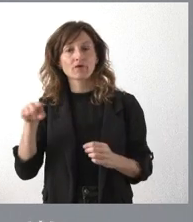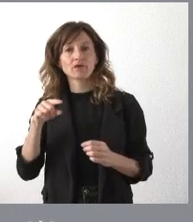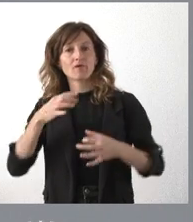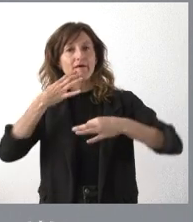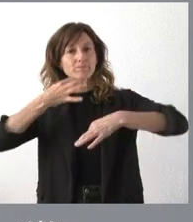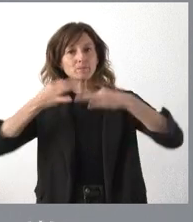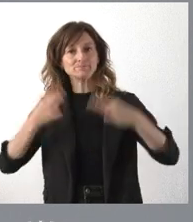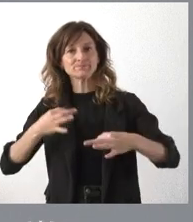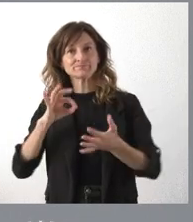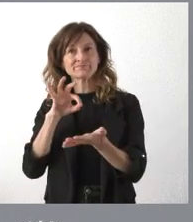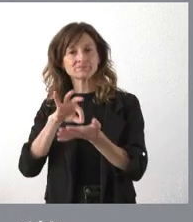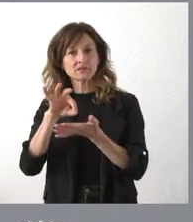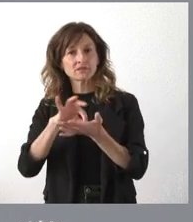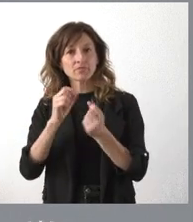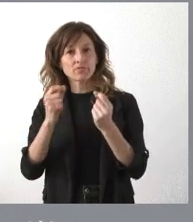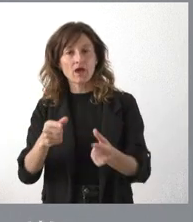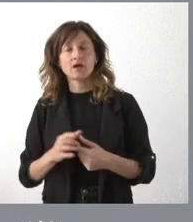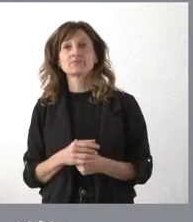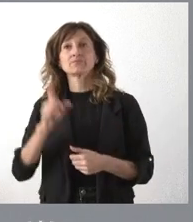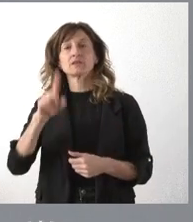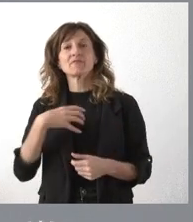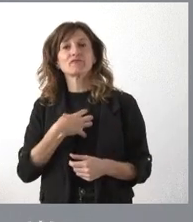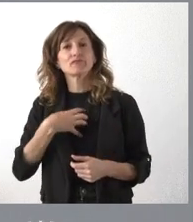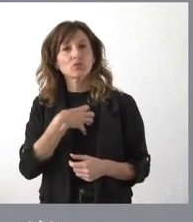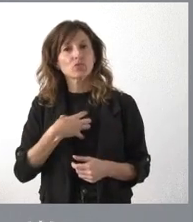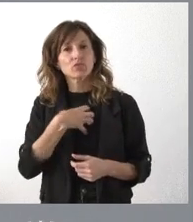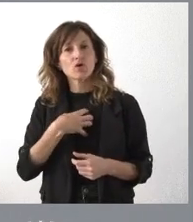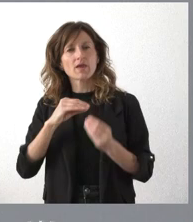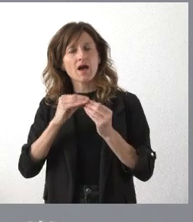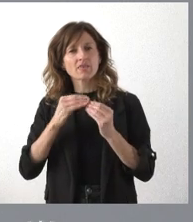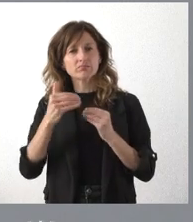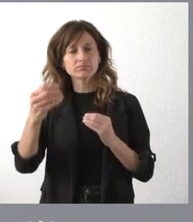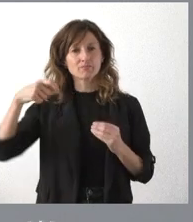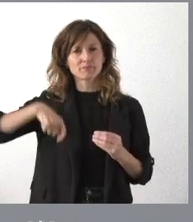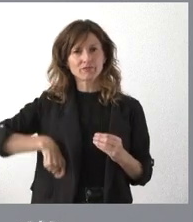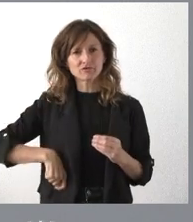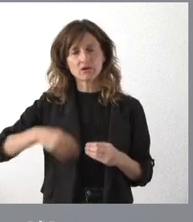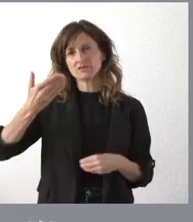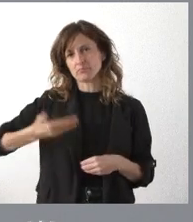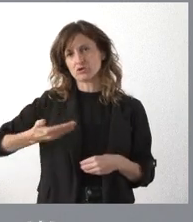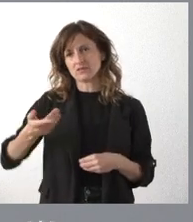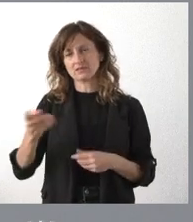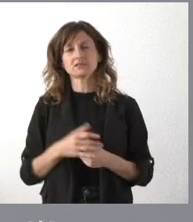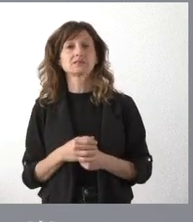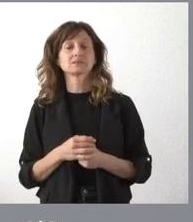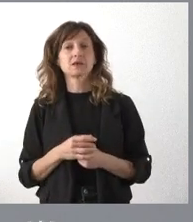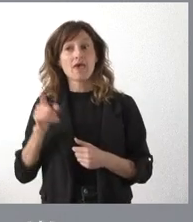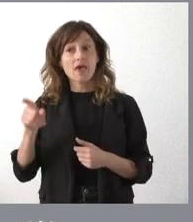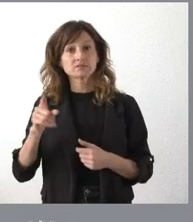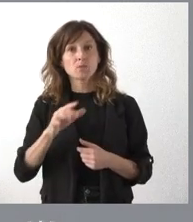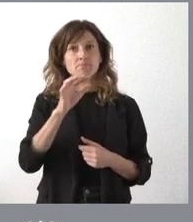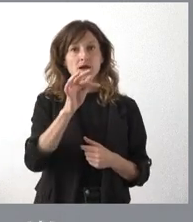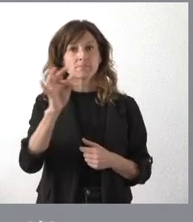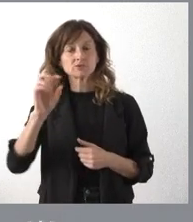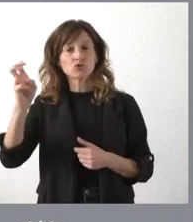de la prestación de este servicios y las funciones que desarrollarán estos profesionales que tan importantes son Estos y otros profesionales que también